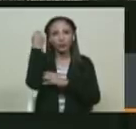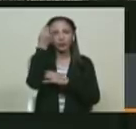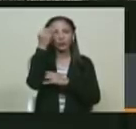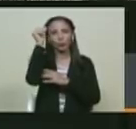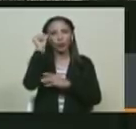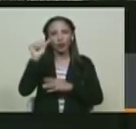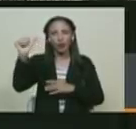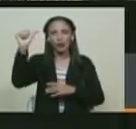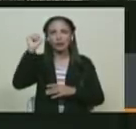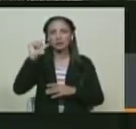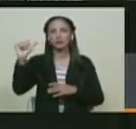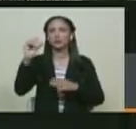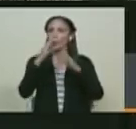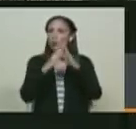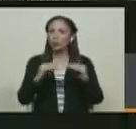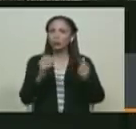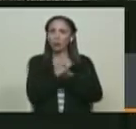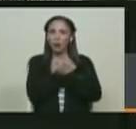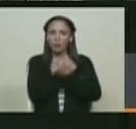la generosidad